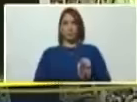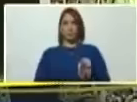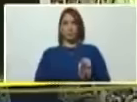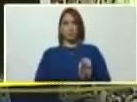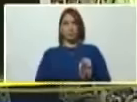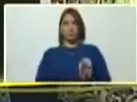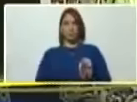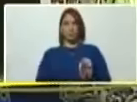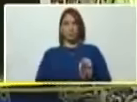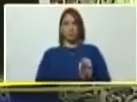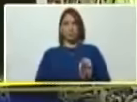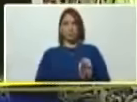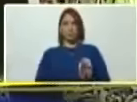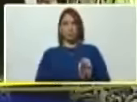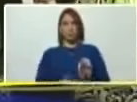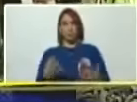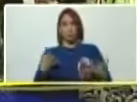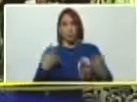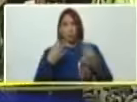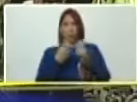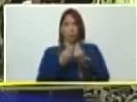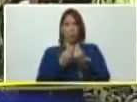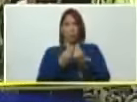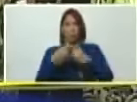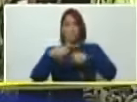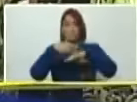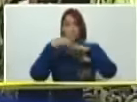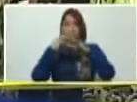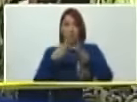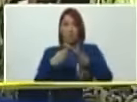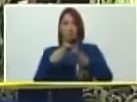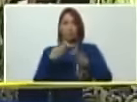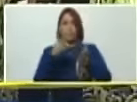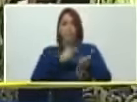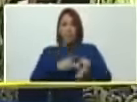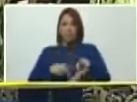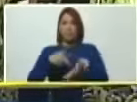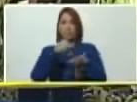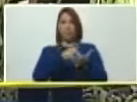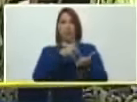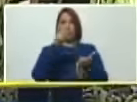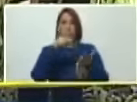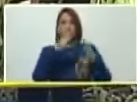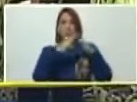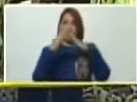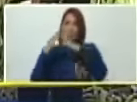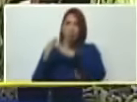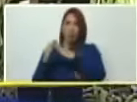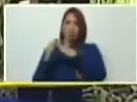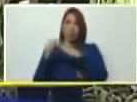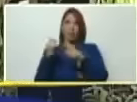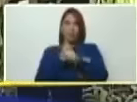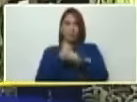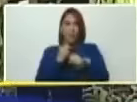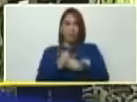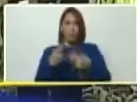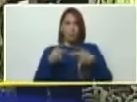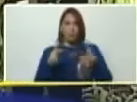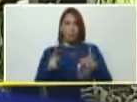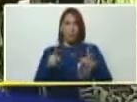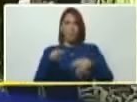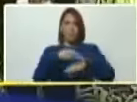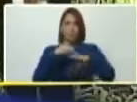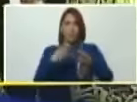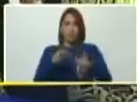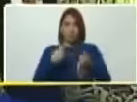Mi comandante, nos están acompañando los ministros que han colaborado, el ministro de Vivienda, el ministro de Obras Públicas, la ministra de Comercio,